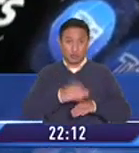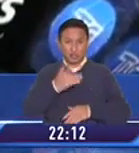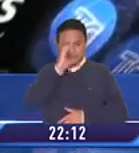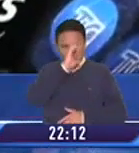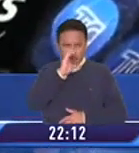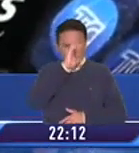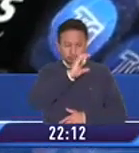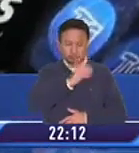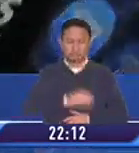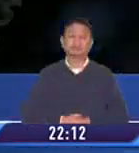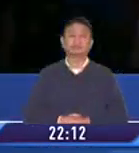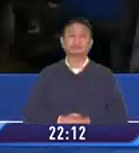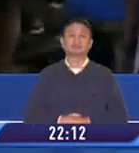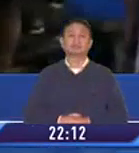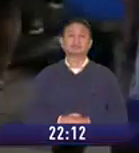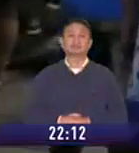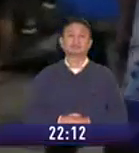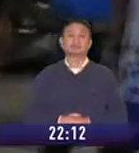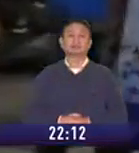y cómplices de este delito.